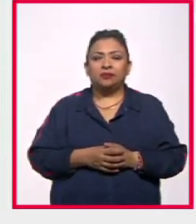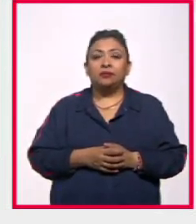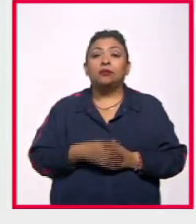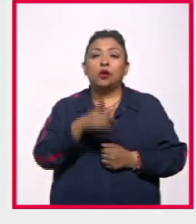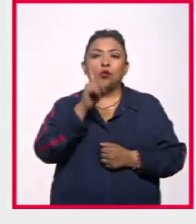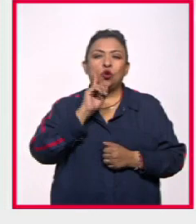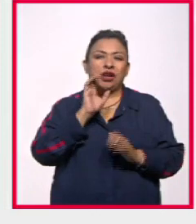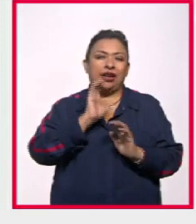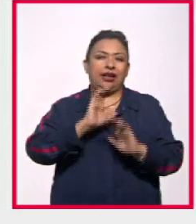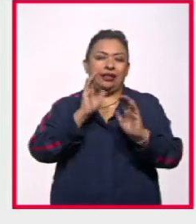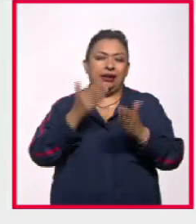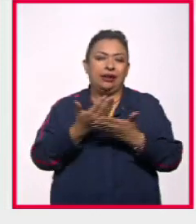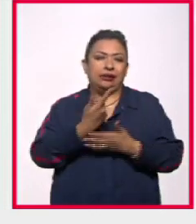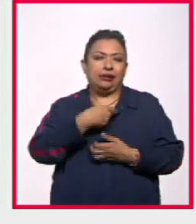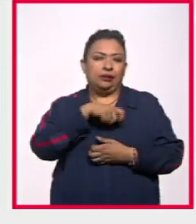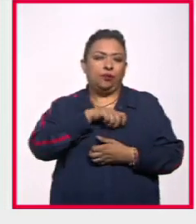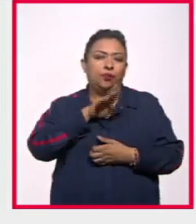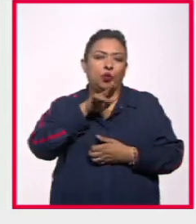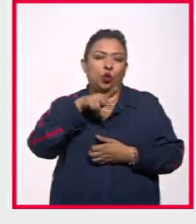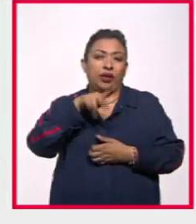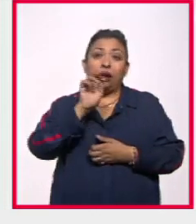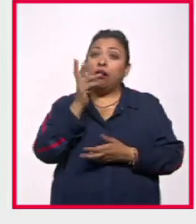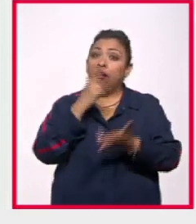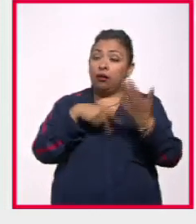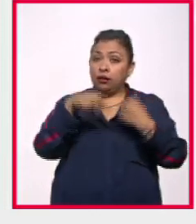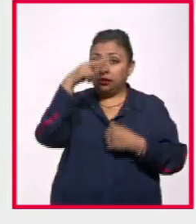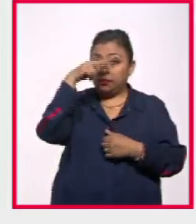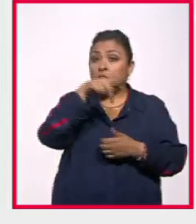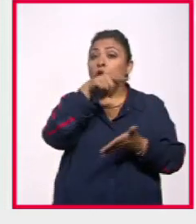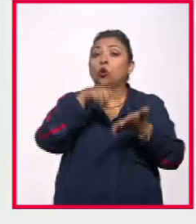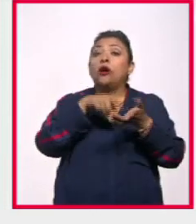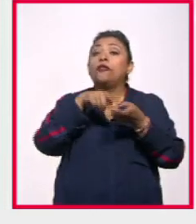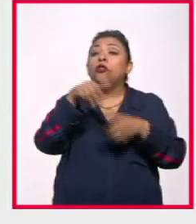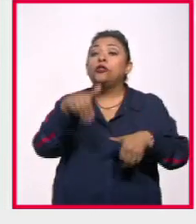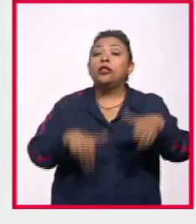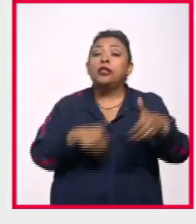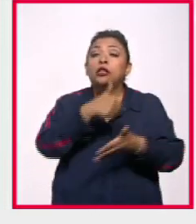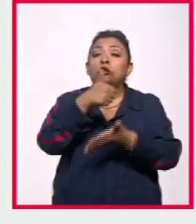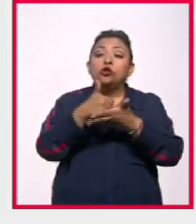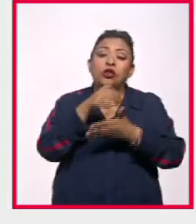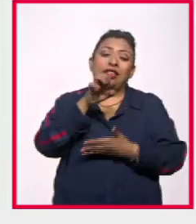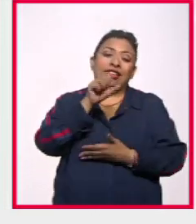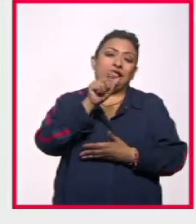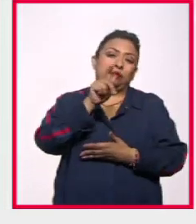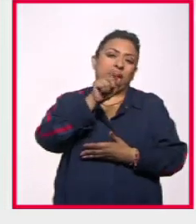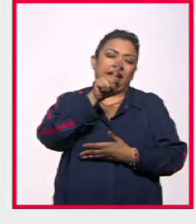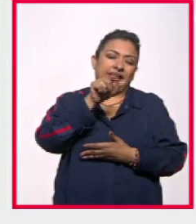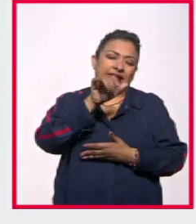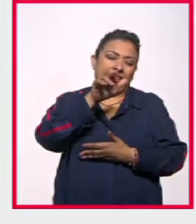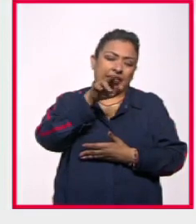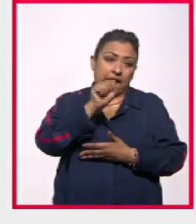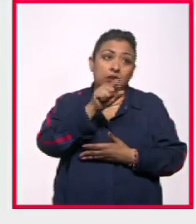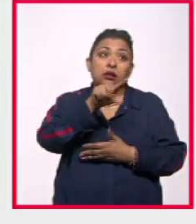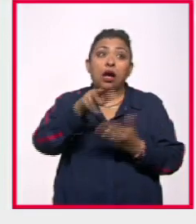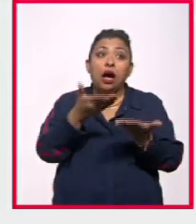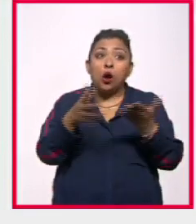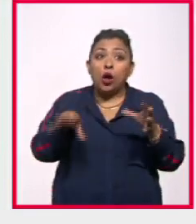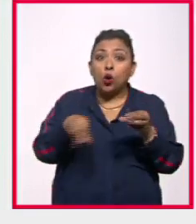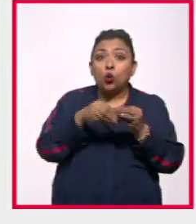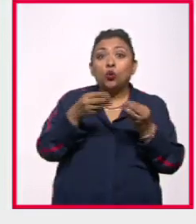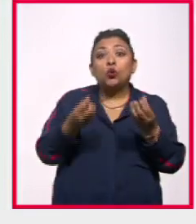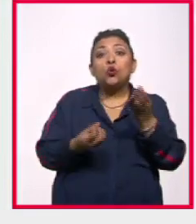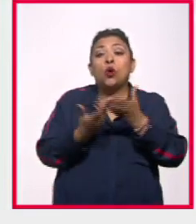La cantante española Buica regresa a México al Teatro de la Ciudad Esperanza Iris. En esta ocasión, junto a su nueva